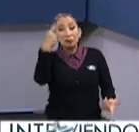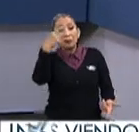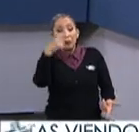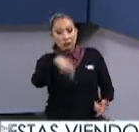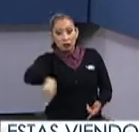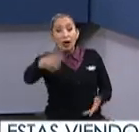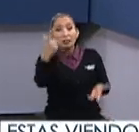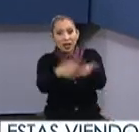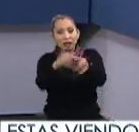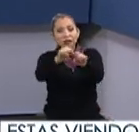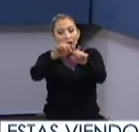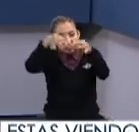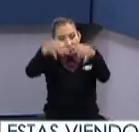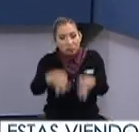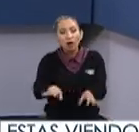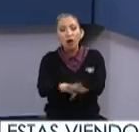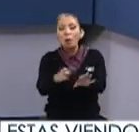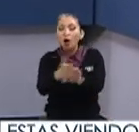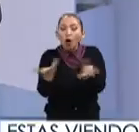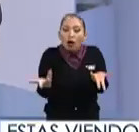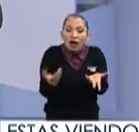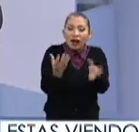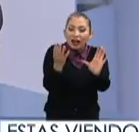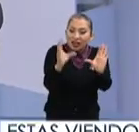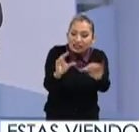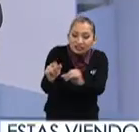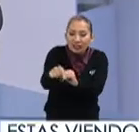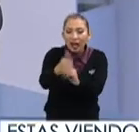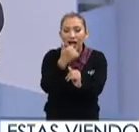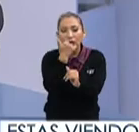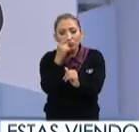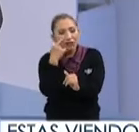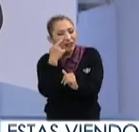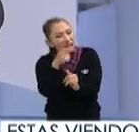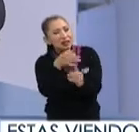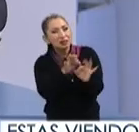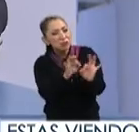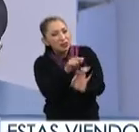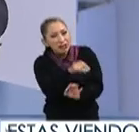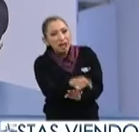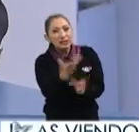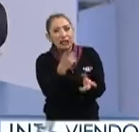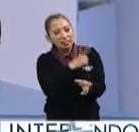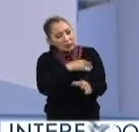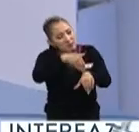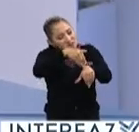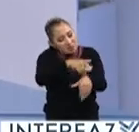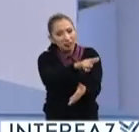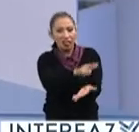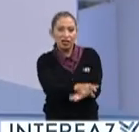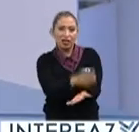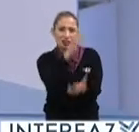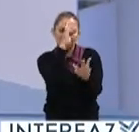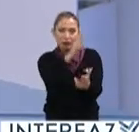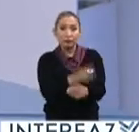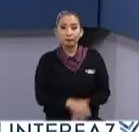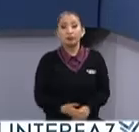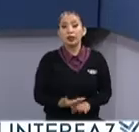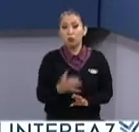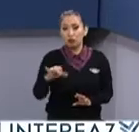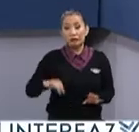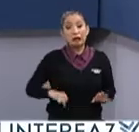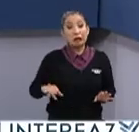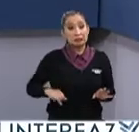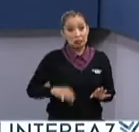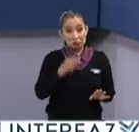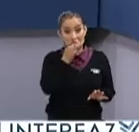en los salones, cómo sensibilizamos a los estudiantes de la importancia que tiene apegarse al marco legal. Pues muy interesante lo que